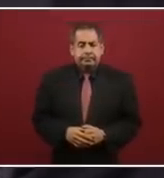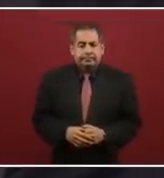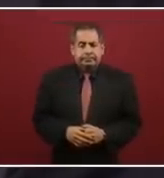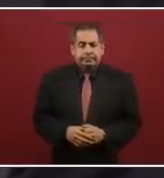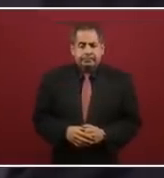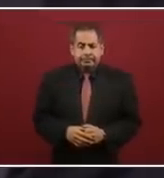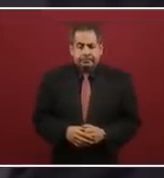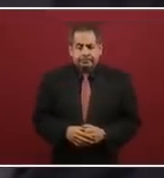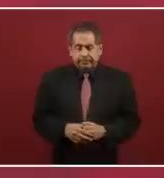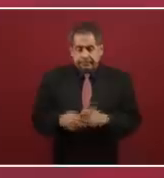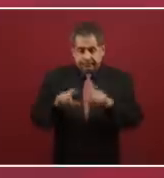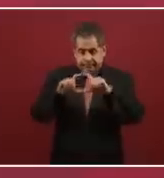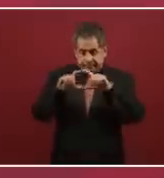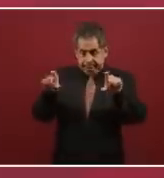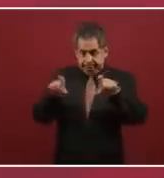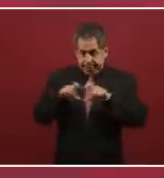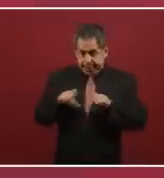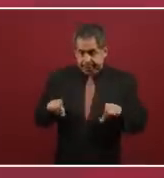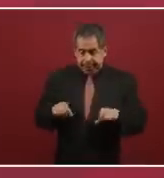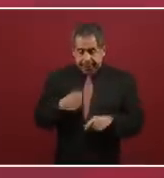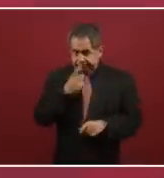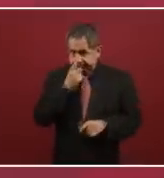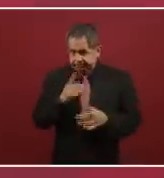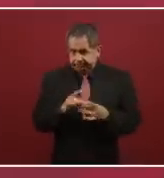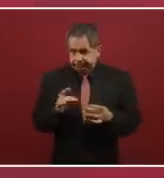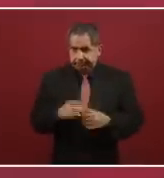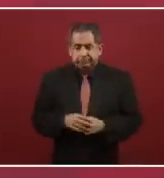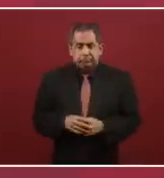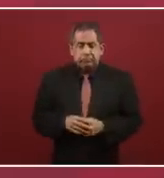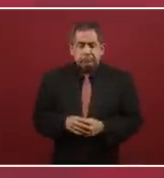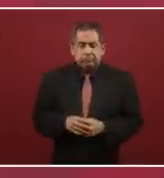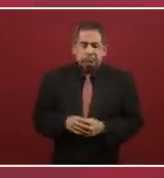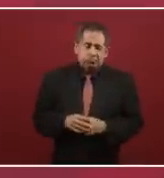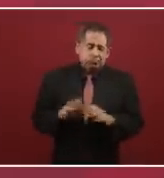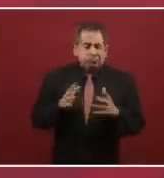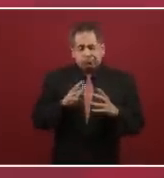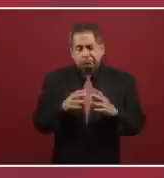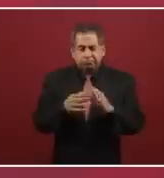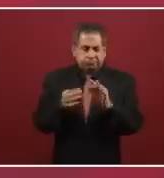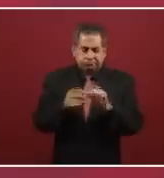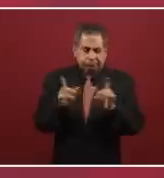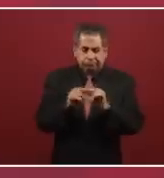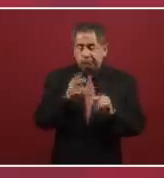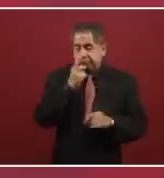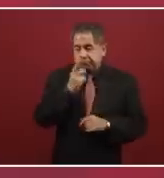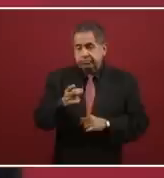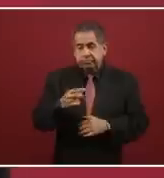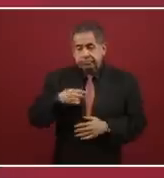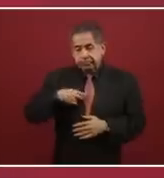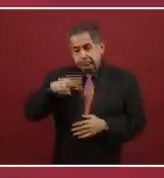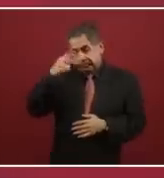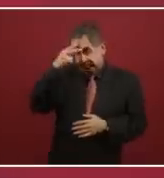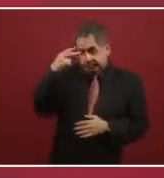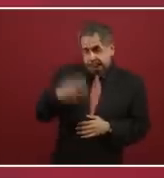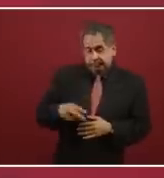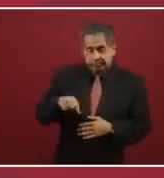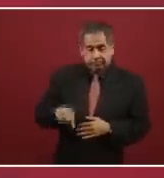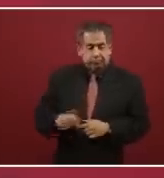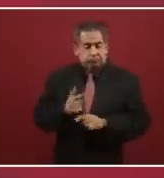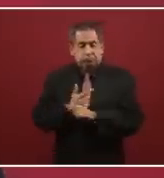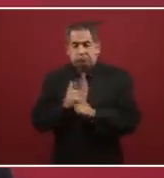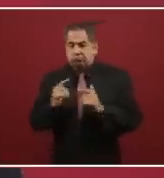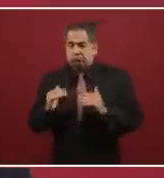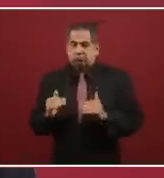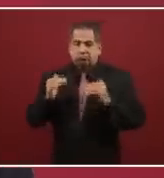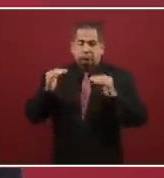¿Y qué dicen esos dos párrafos? Palabras más, palabras menos, de que México es un país libre y soberano